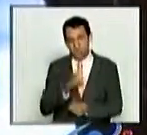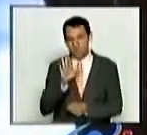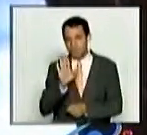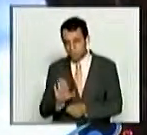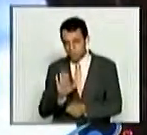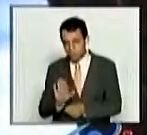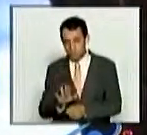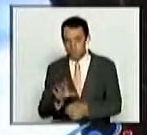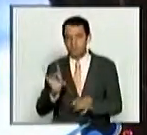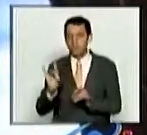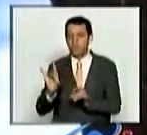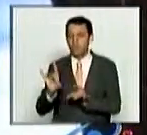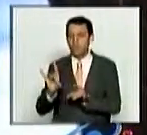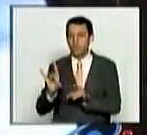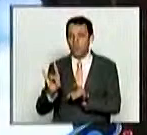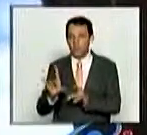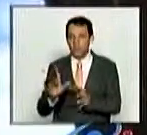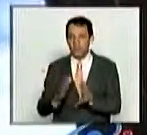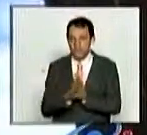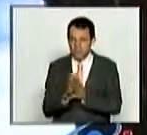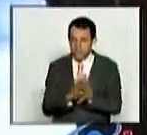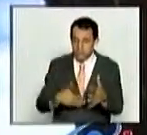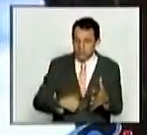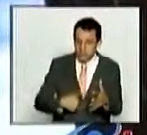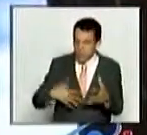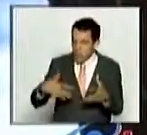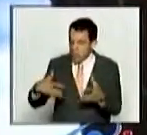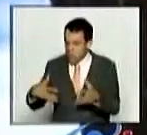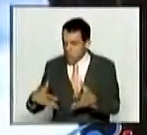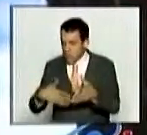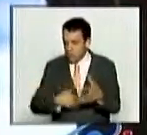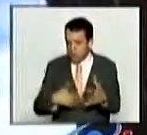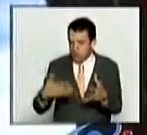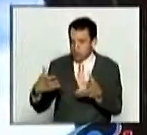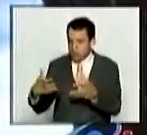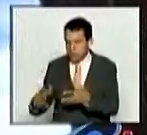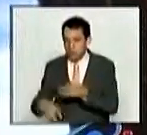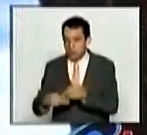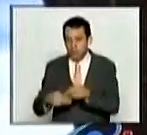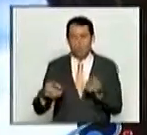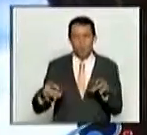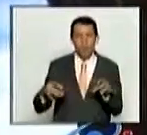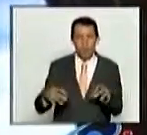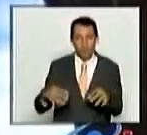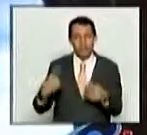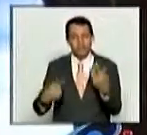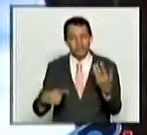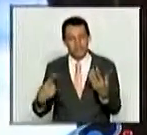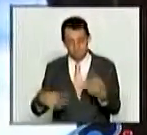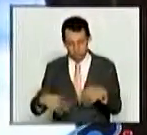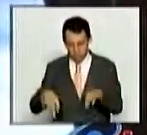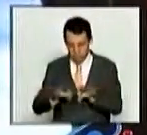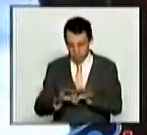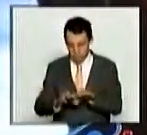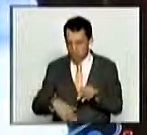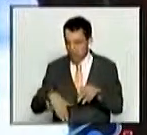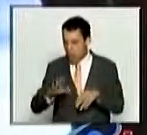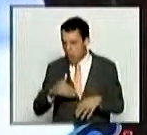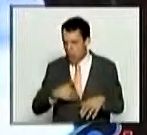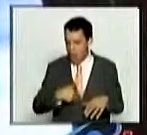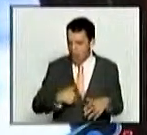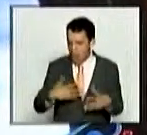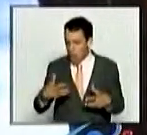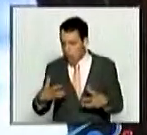está muy relacionado con la ansiedad. La capacidad que tenemos de tolerar y sobreponernos al dolor está relacionado con la ansiedad, porque empieza